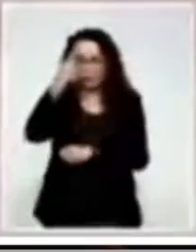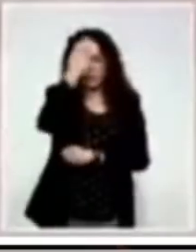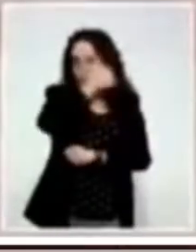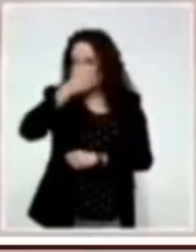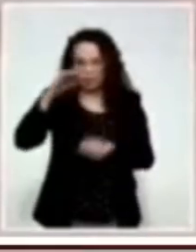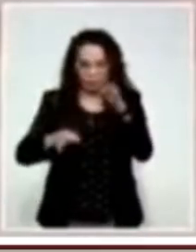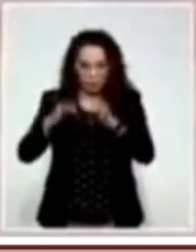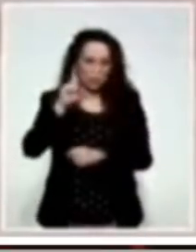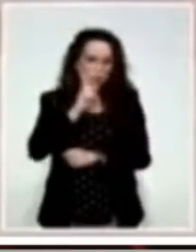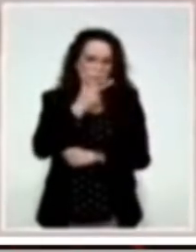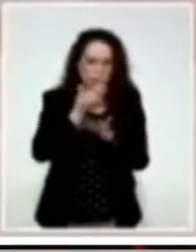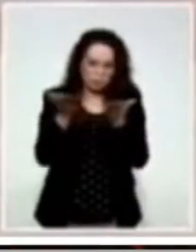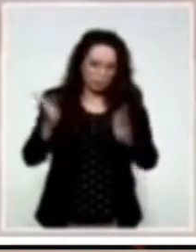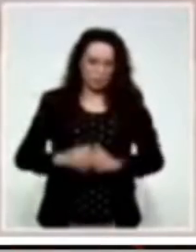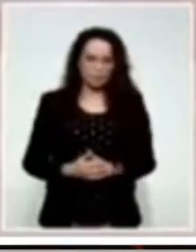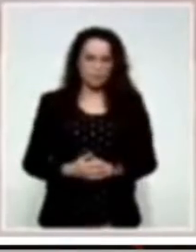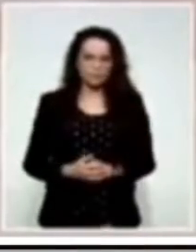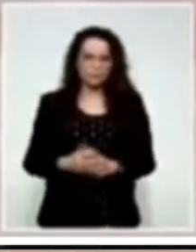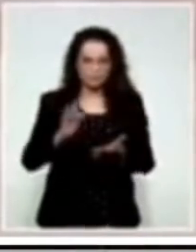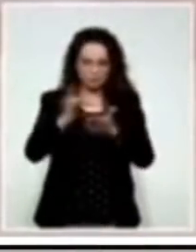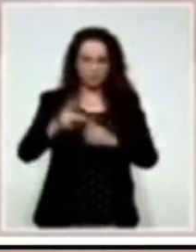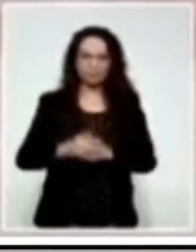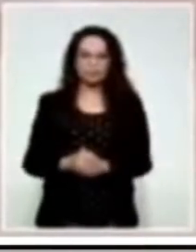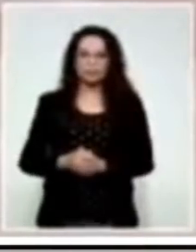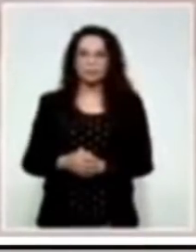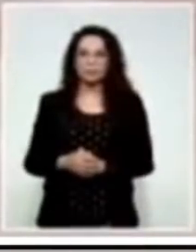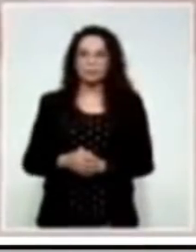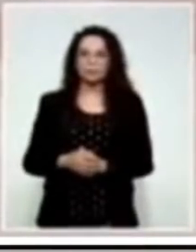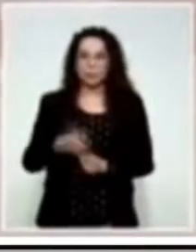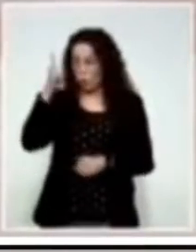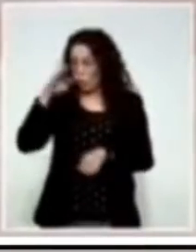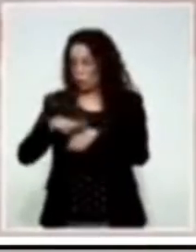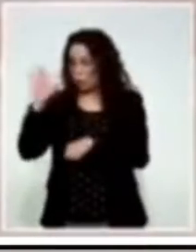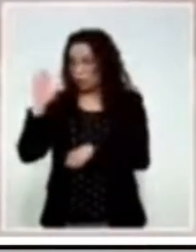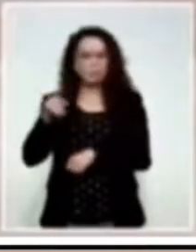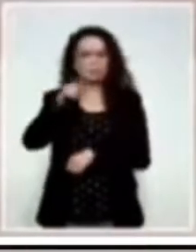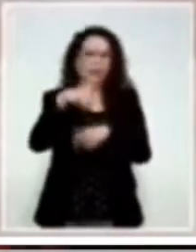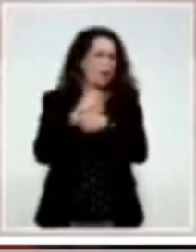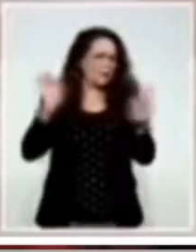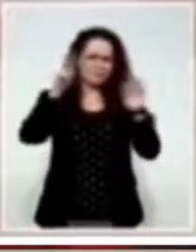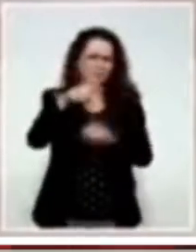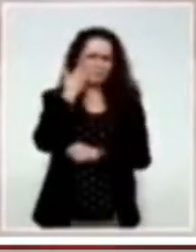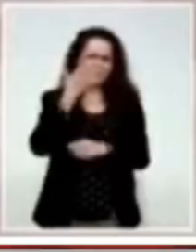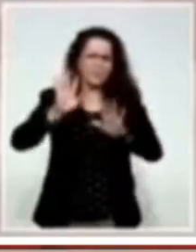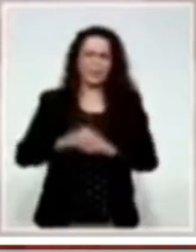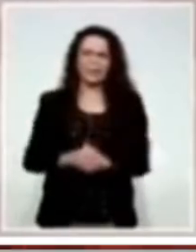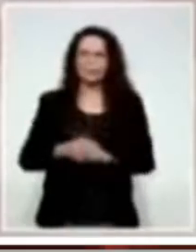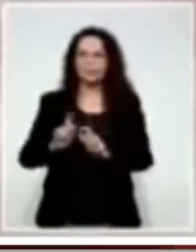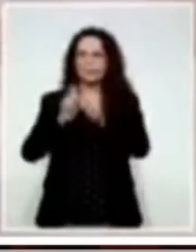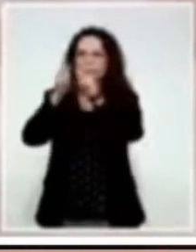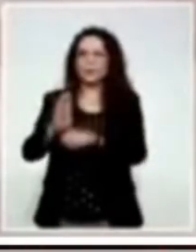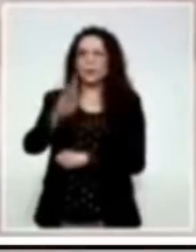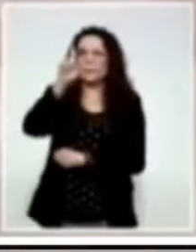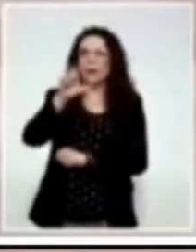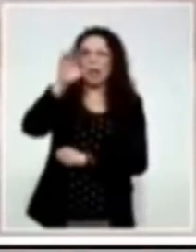Gracias. ¿Una más? Sí, las que sean, ¿no? Adelante. Cuadratín, Blanca. Gracias, Blanca Santos